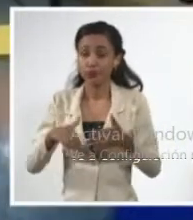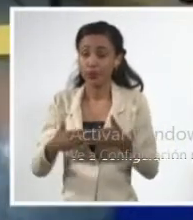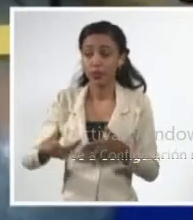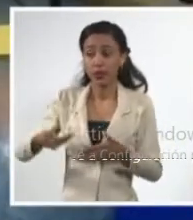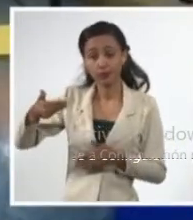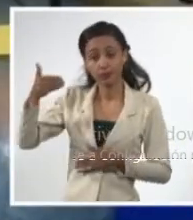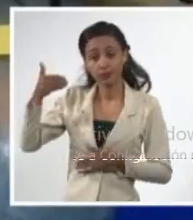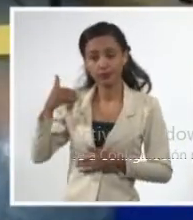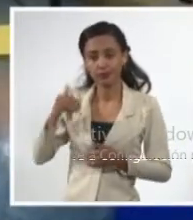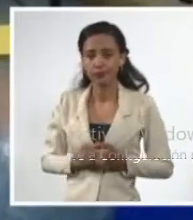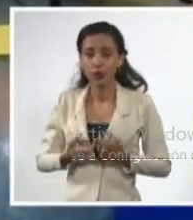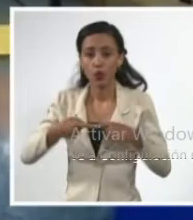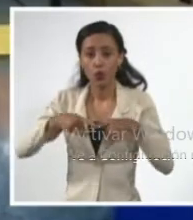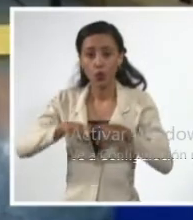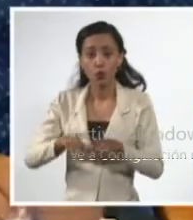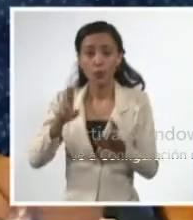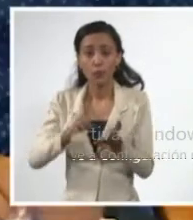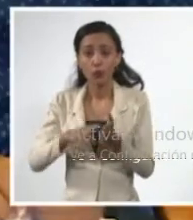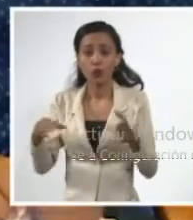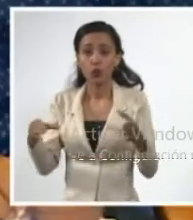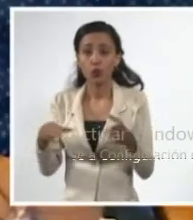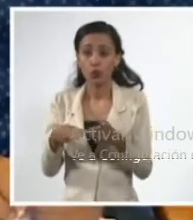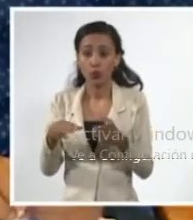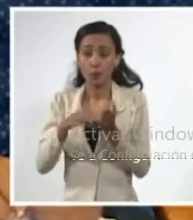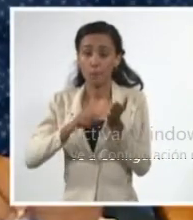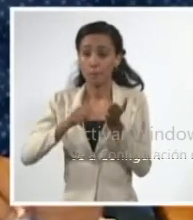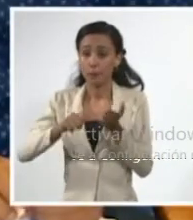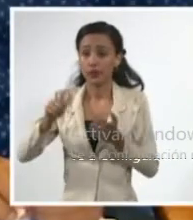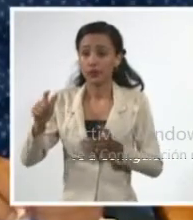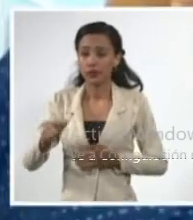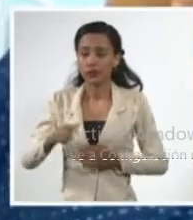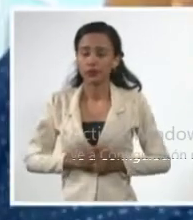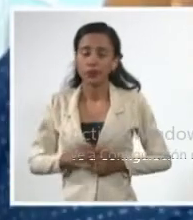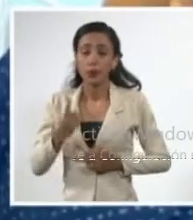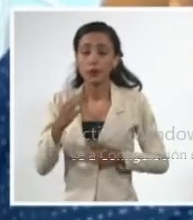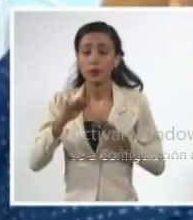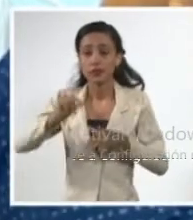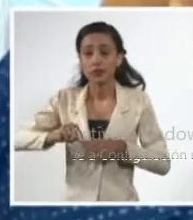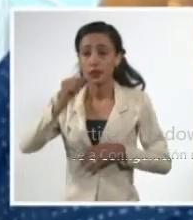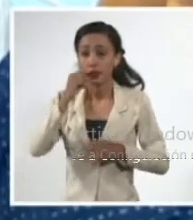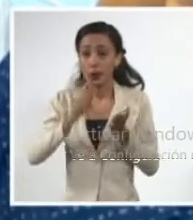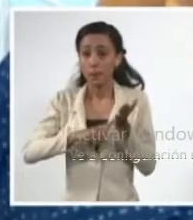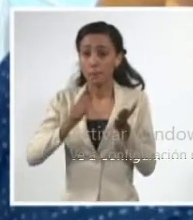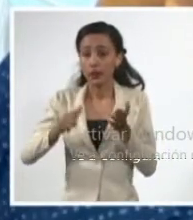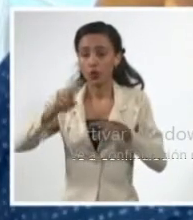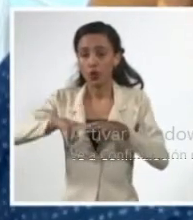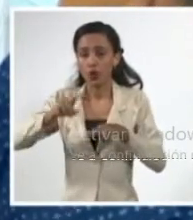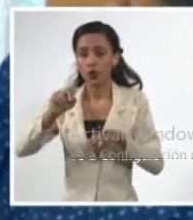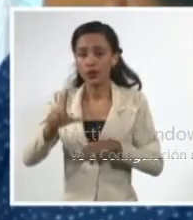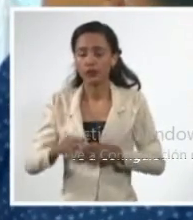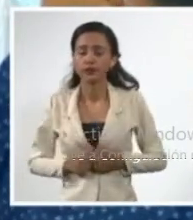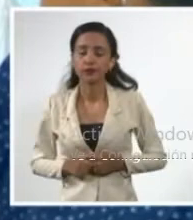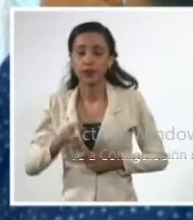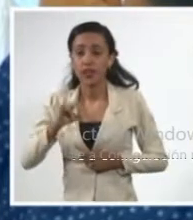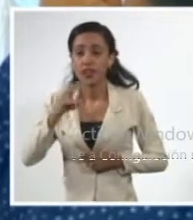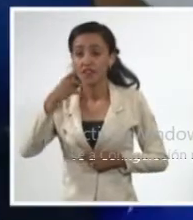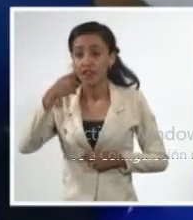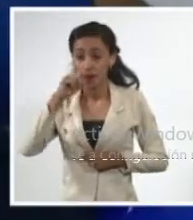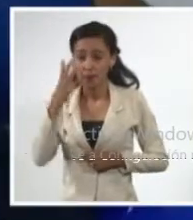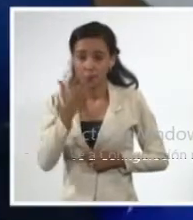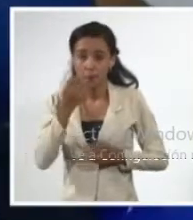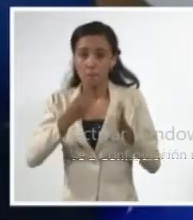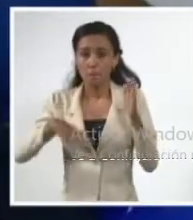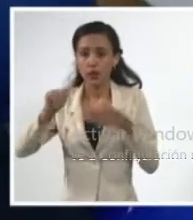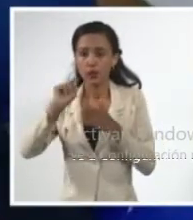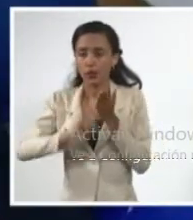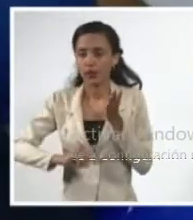Le acompañaron el miembro del Comité Central, Ernesto Santiesteban Velázquez, primer secretario del partido en Holguín, Iván Arronte Cruz, ministro de Energía y Minas,